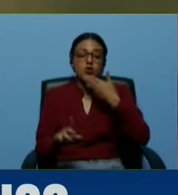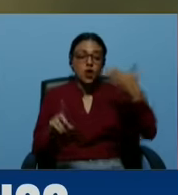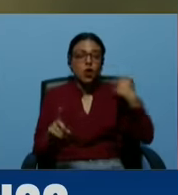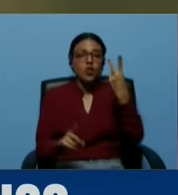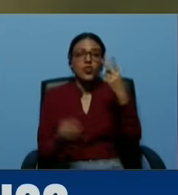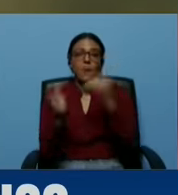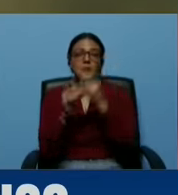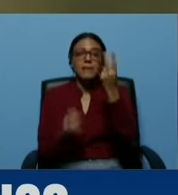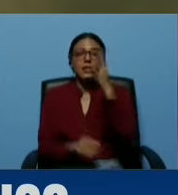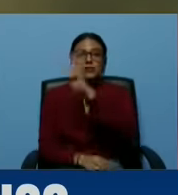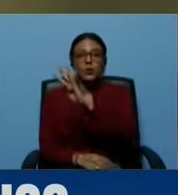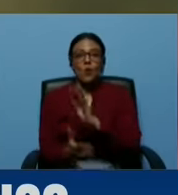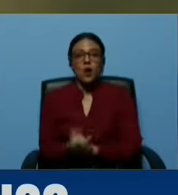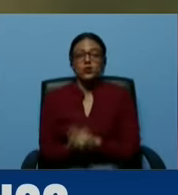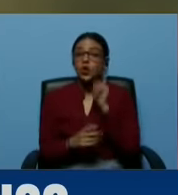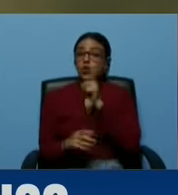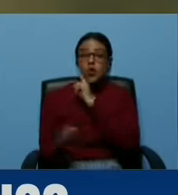2024.